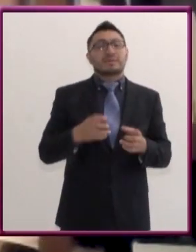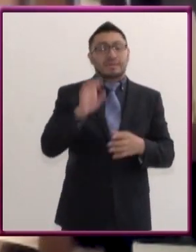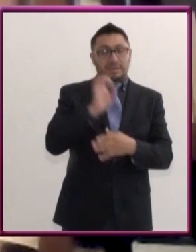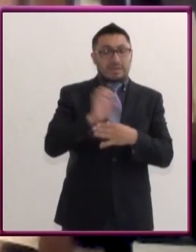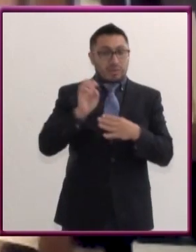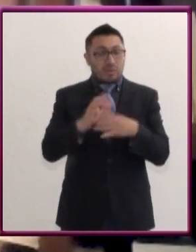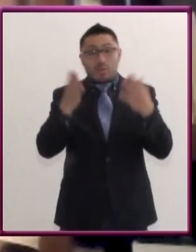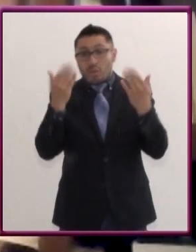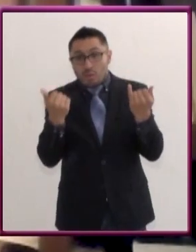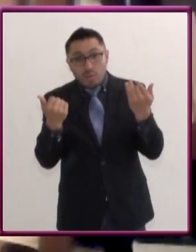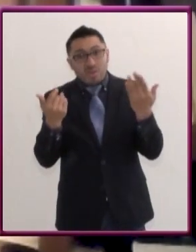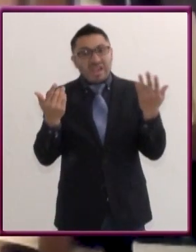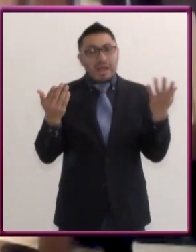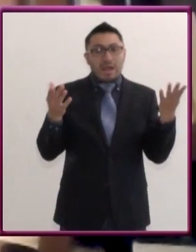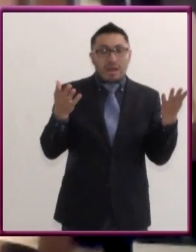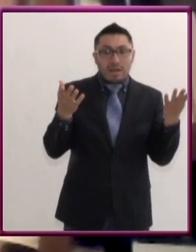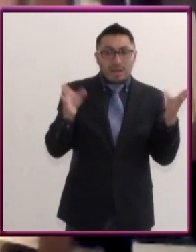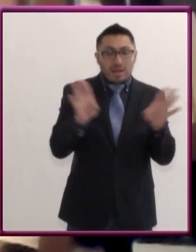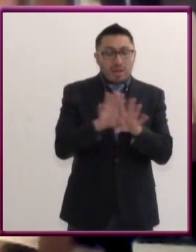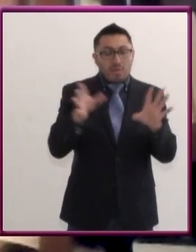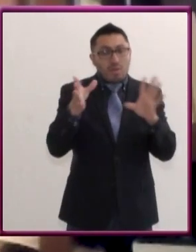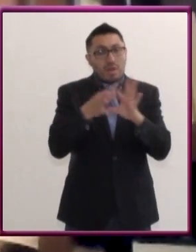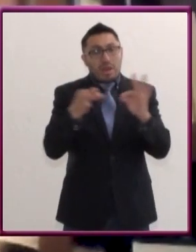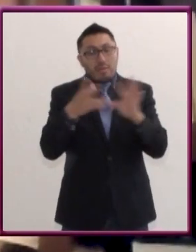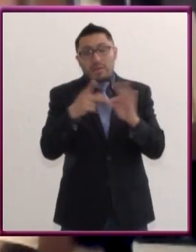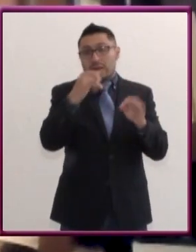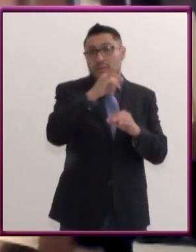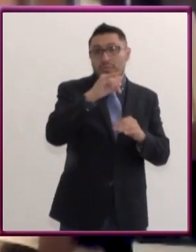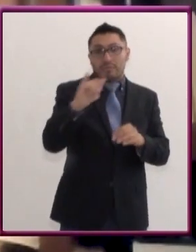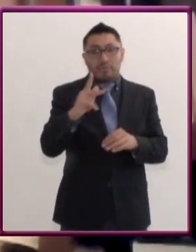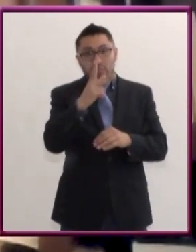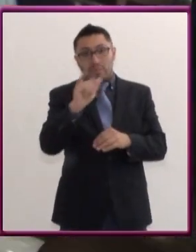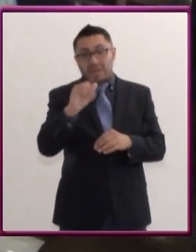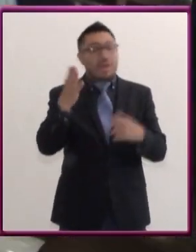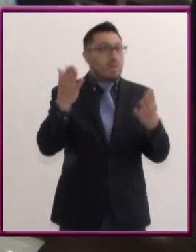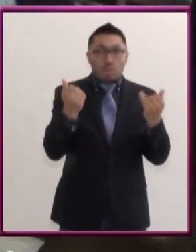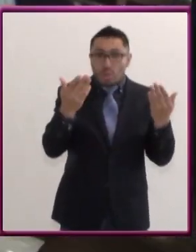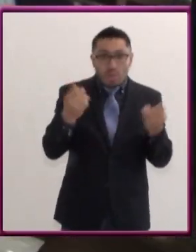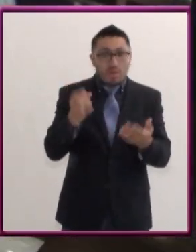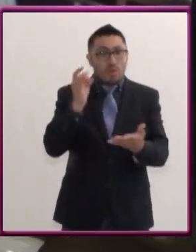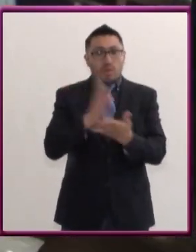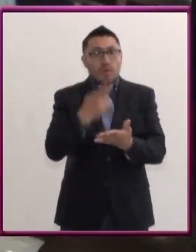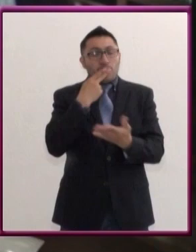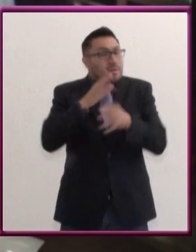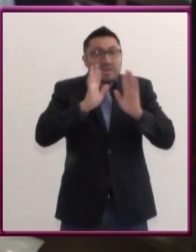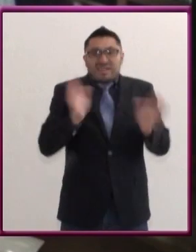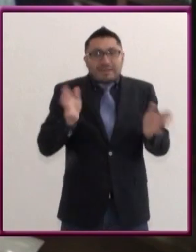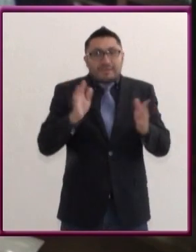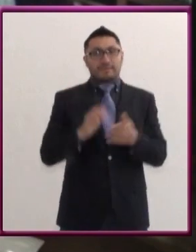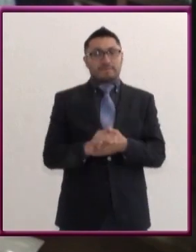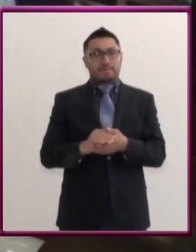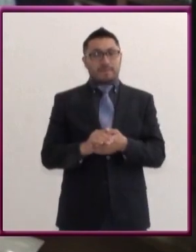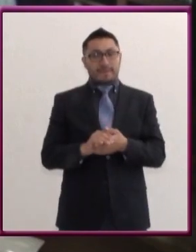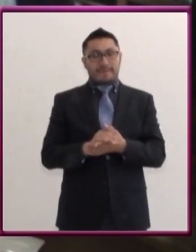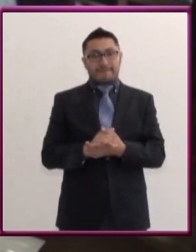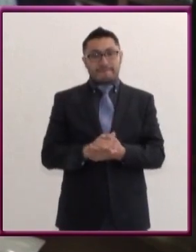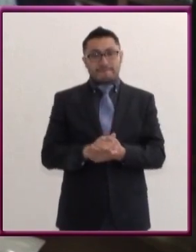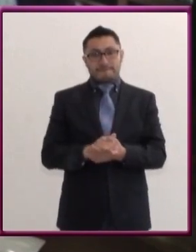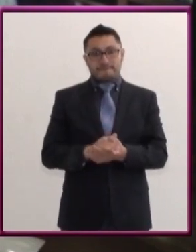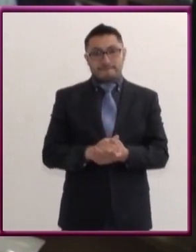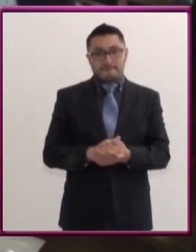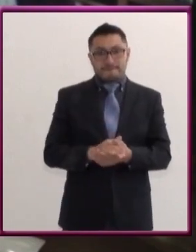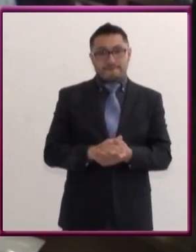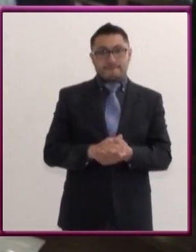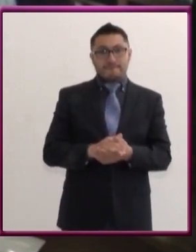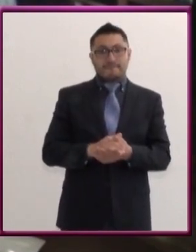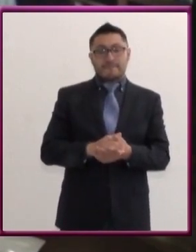Entonces no hay una definición de pi, no la hay, solo la usaban. La usaban,